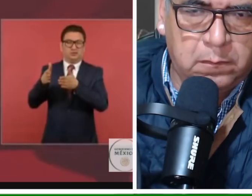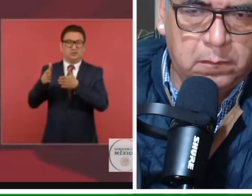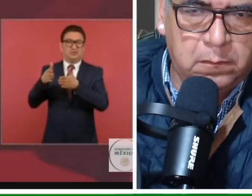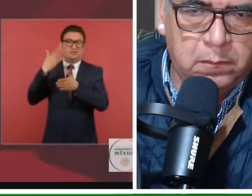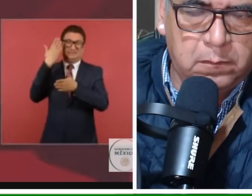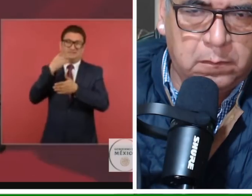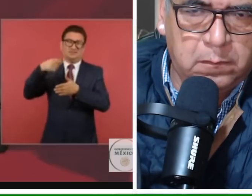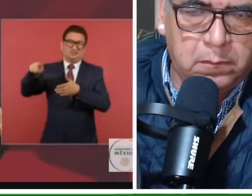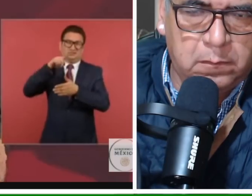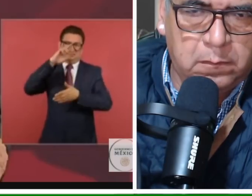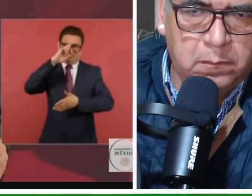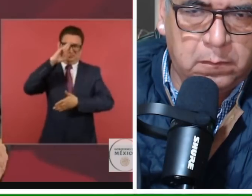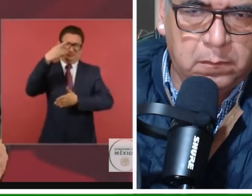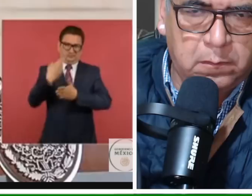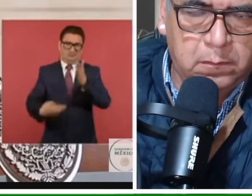respeto,